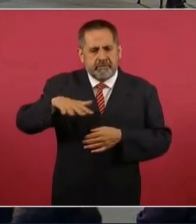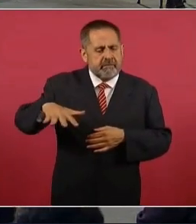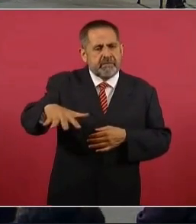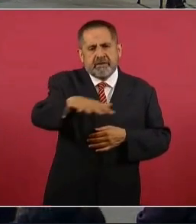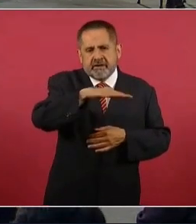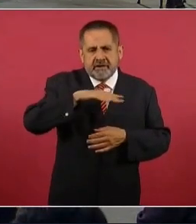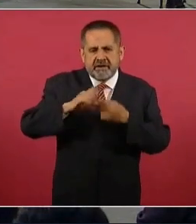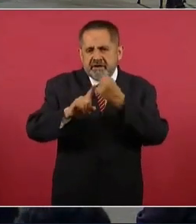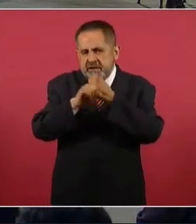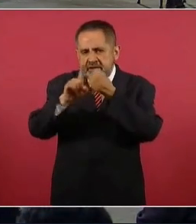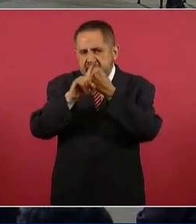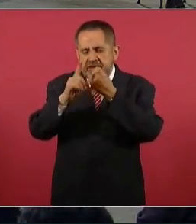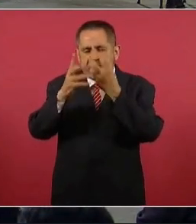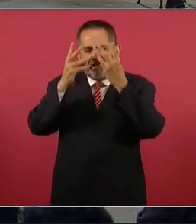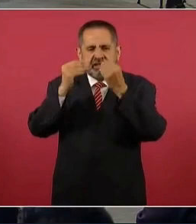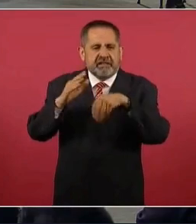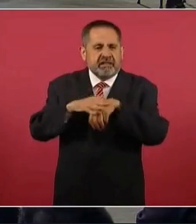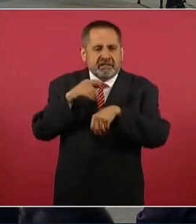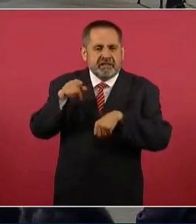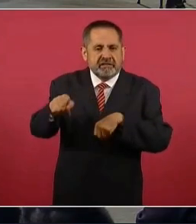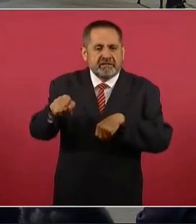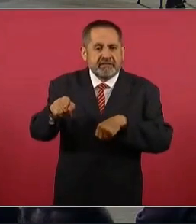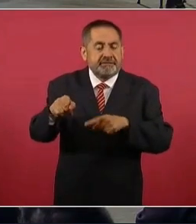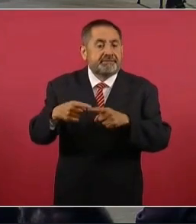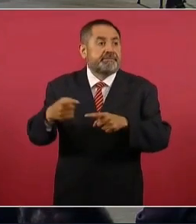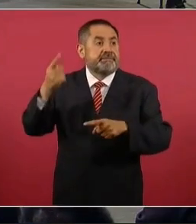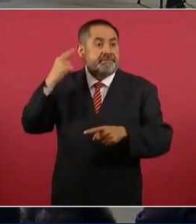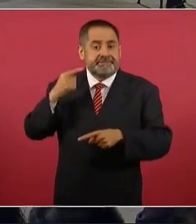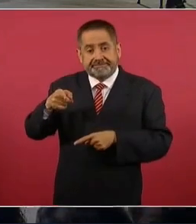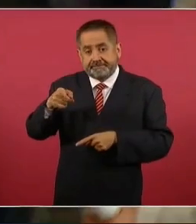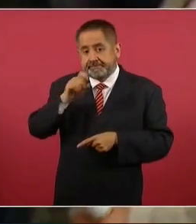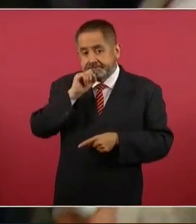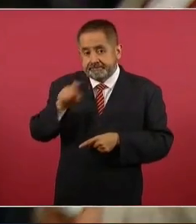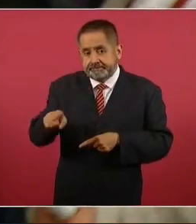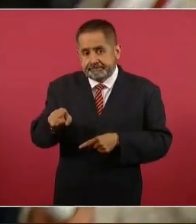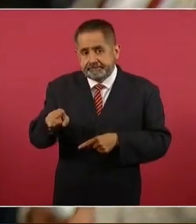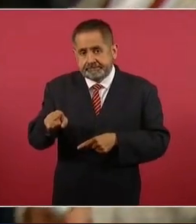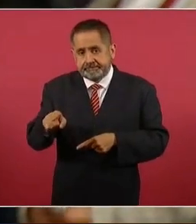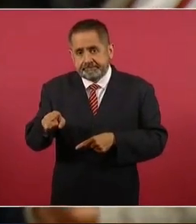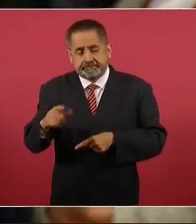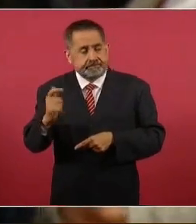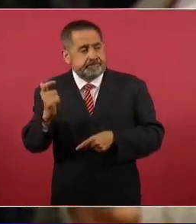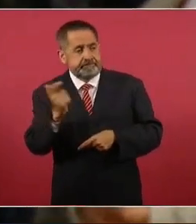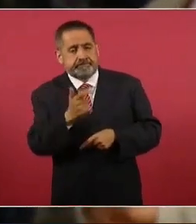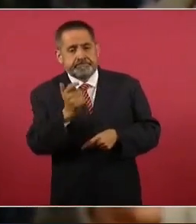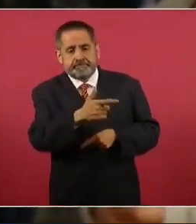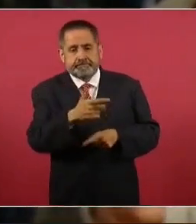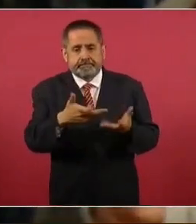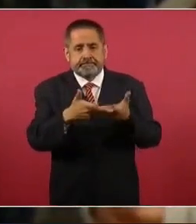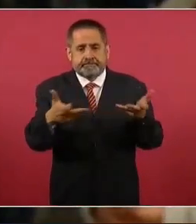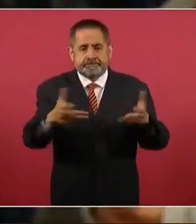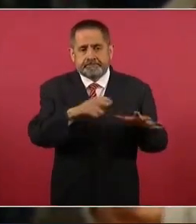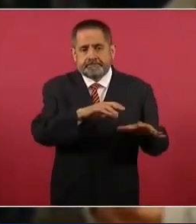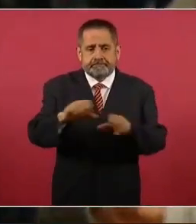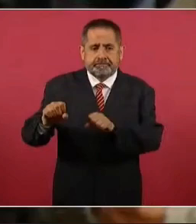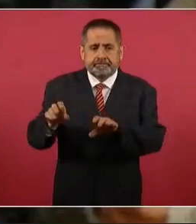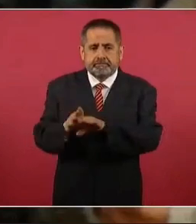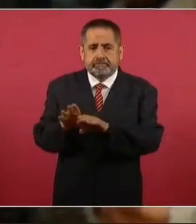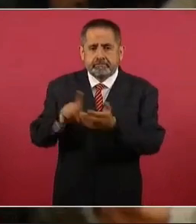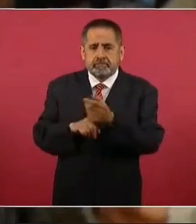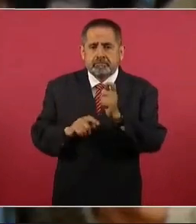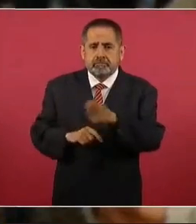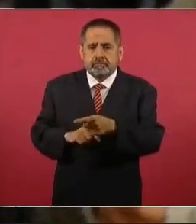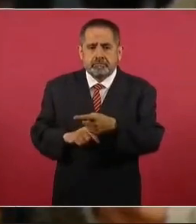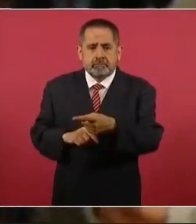estaban enfrentando un problema porque ellos le pagaron hace 30 años también a los gobiernos estatales terrenos que en un momento